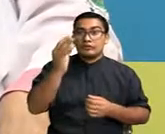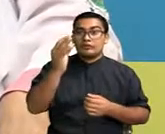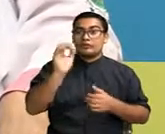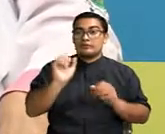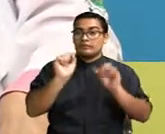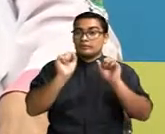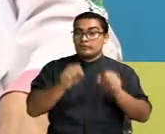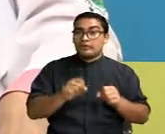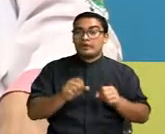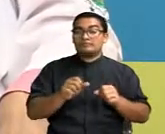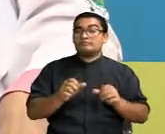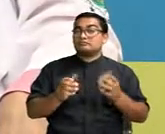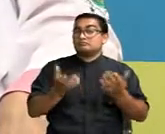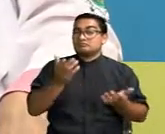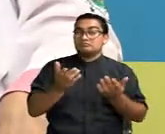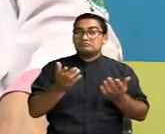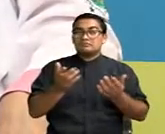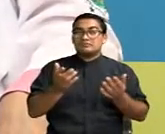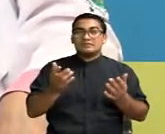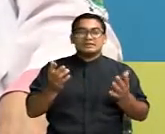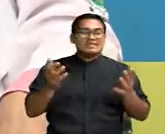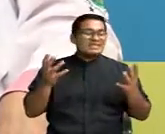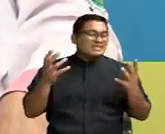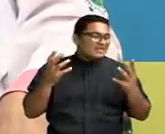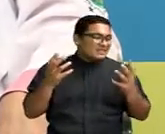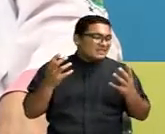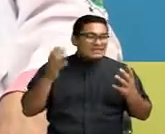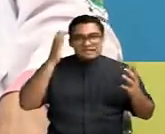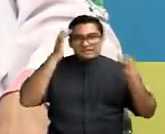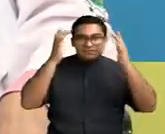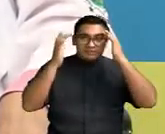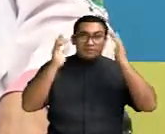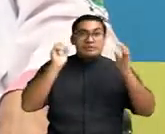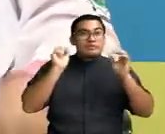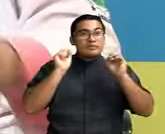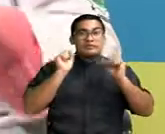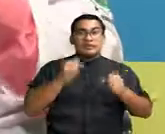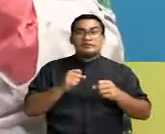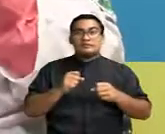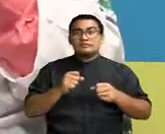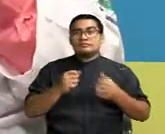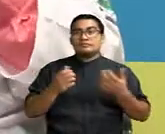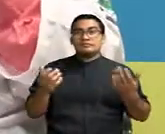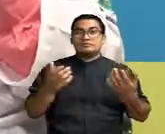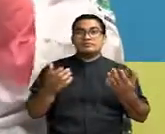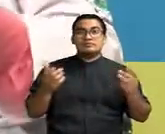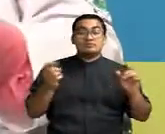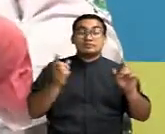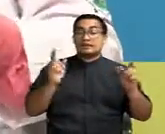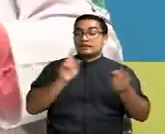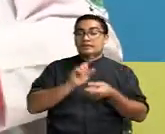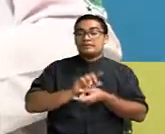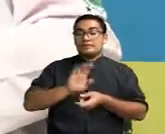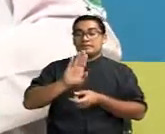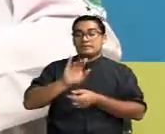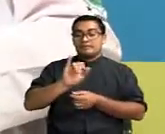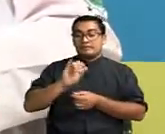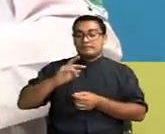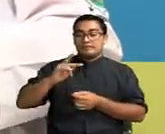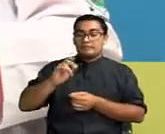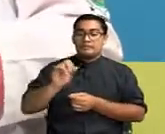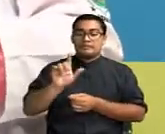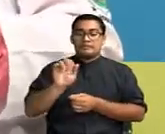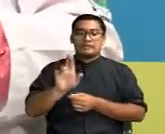situación de estrés, puede presentar síntomas ya de bipolaridad y convertirse en un trastorno bipolar. Entonces,